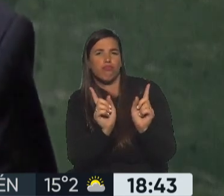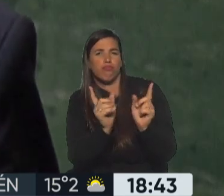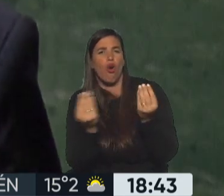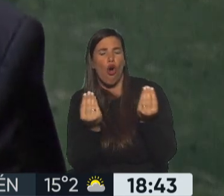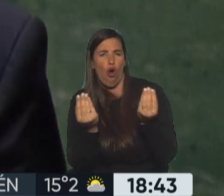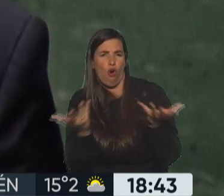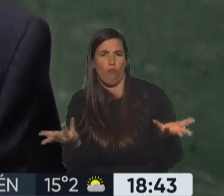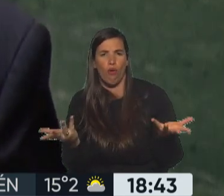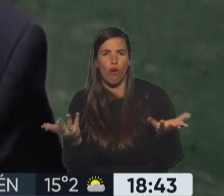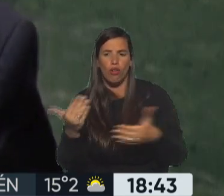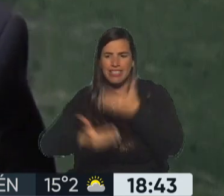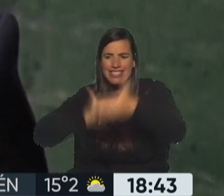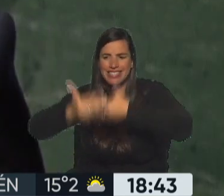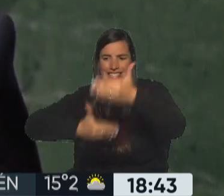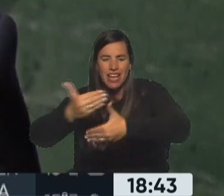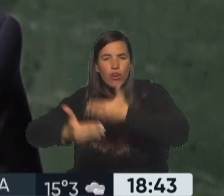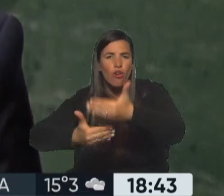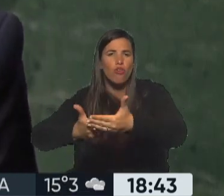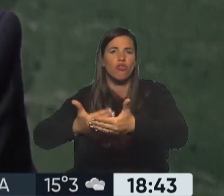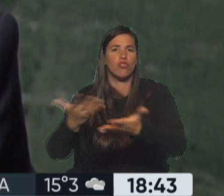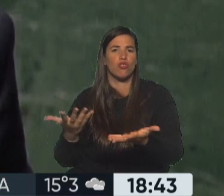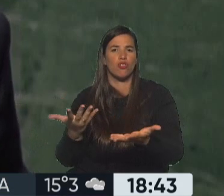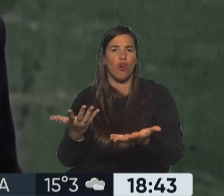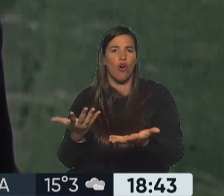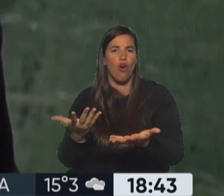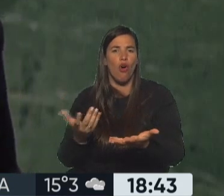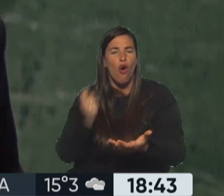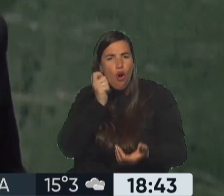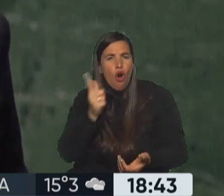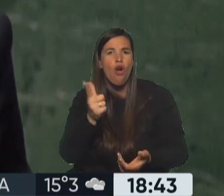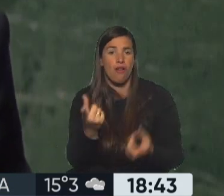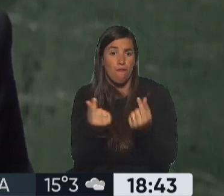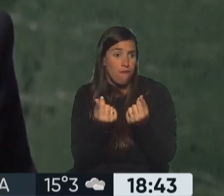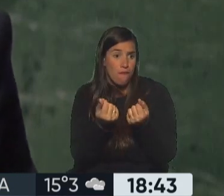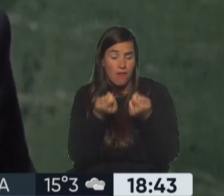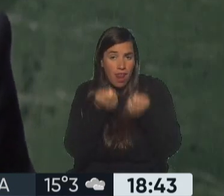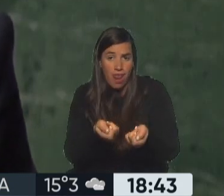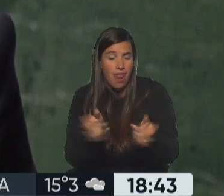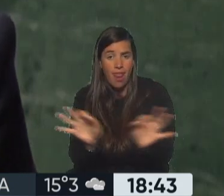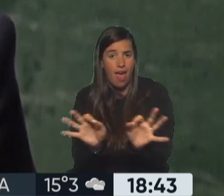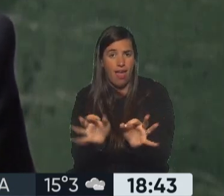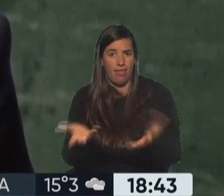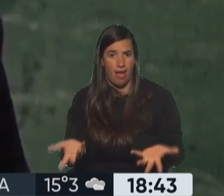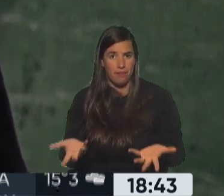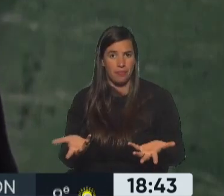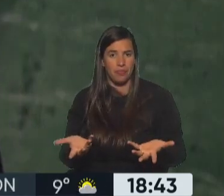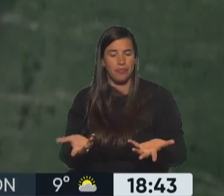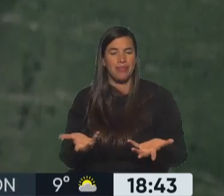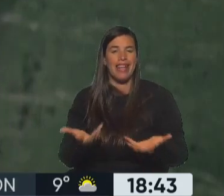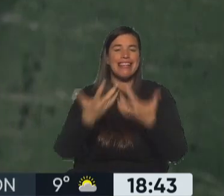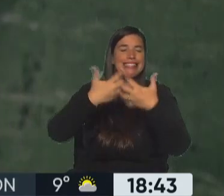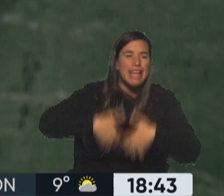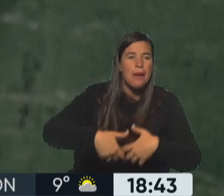desarrollo sostenible sin un financiamiento que ayude a hacerlo? El sistema financiero internacional